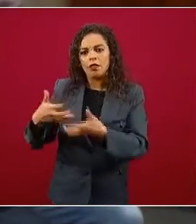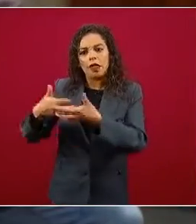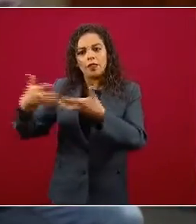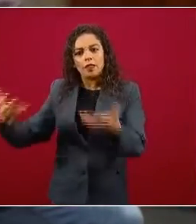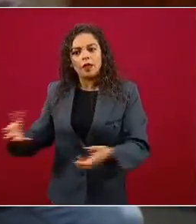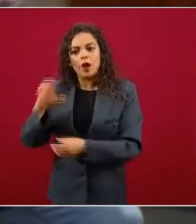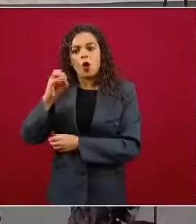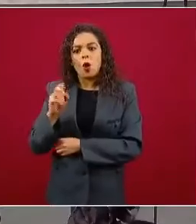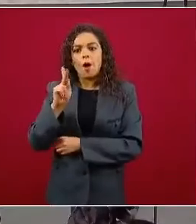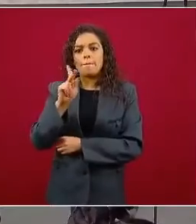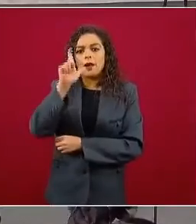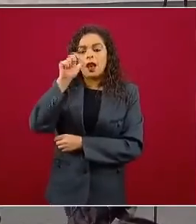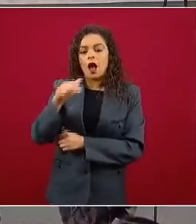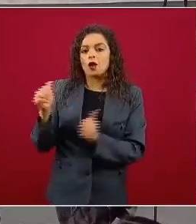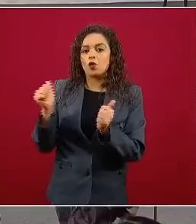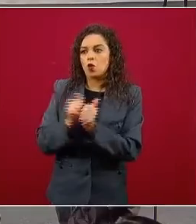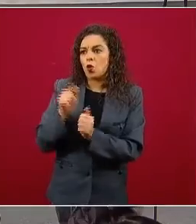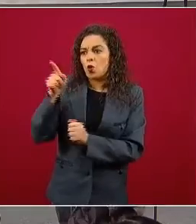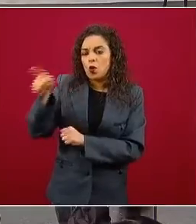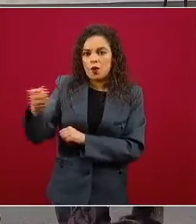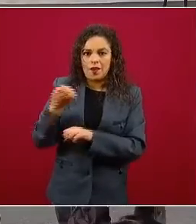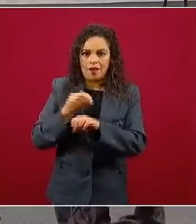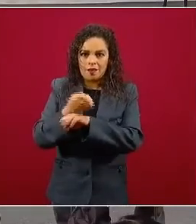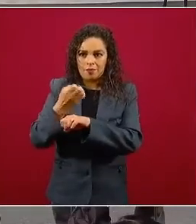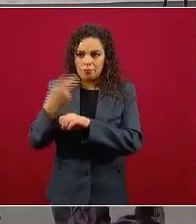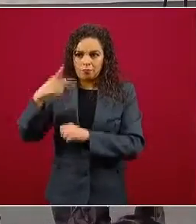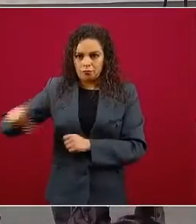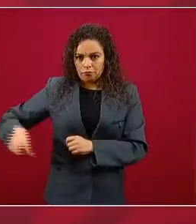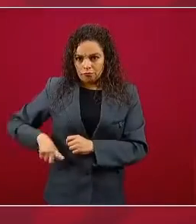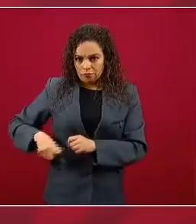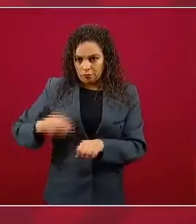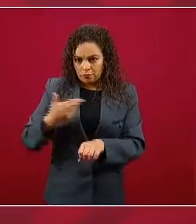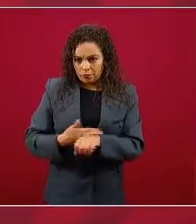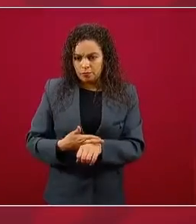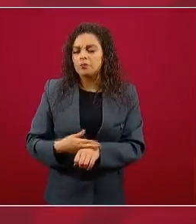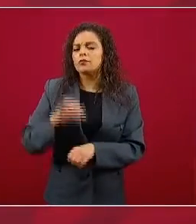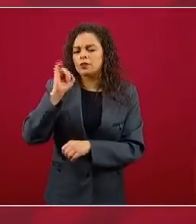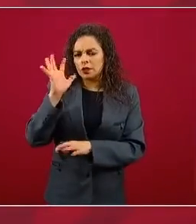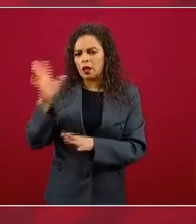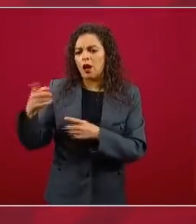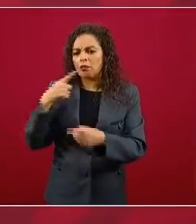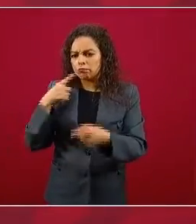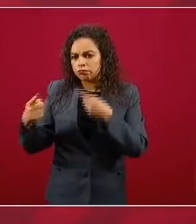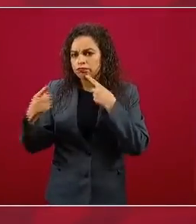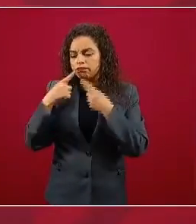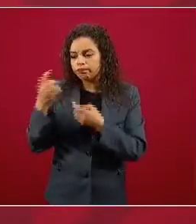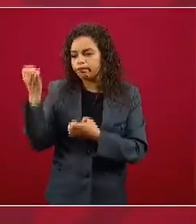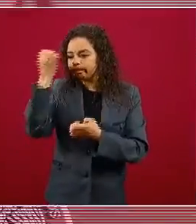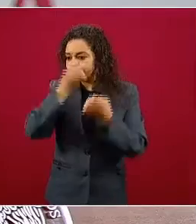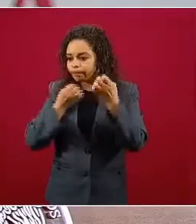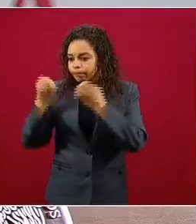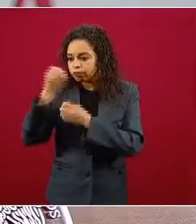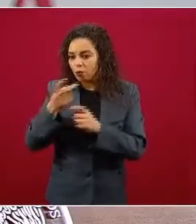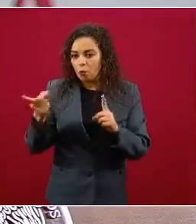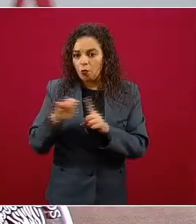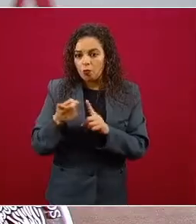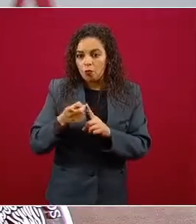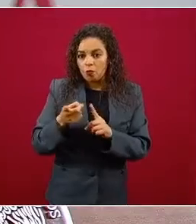sé. Sin duda alguna se han explorado, el gobierno del estado y los gobiernos municipales han explorado en algunos